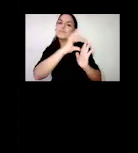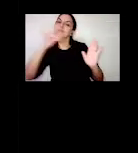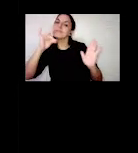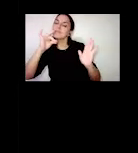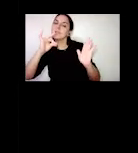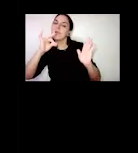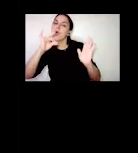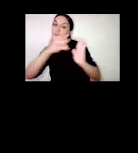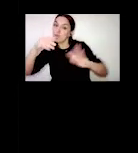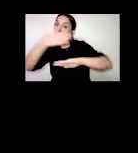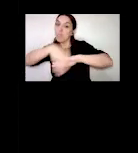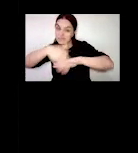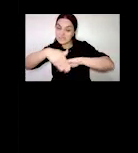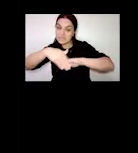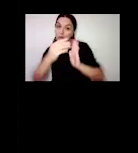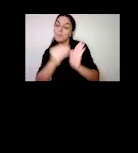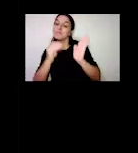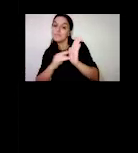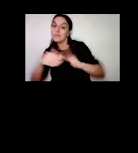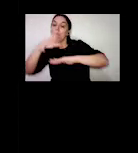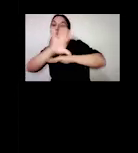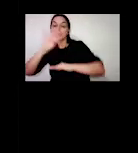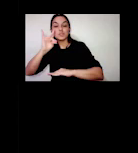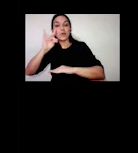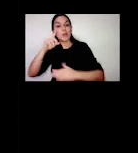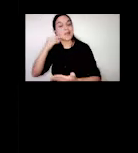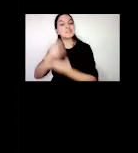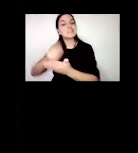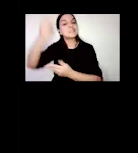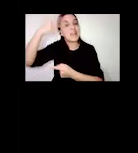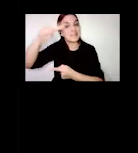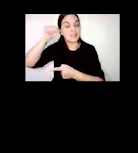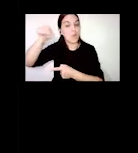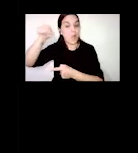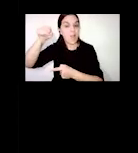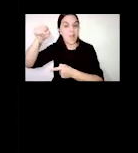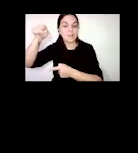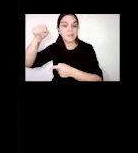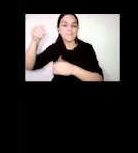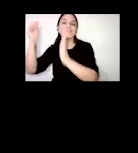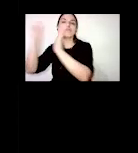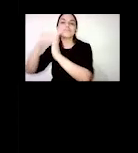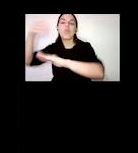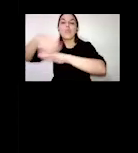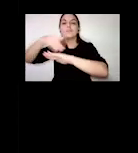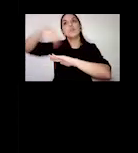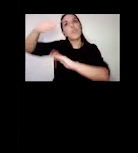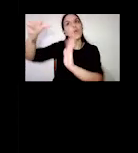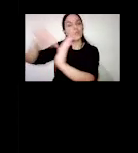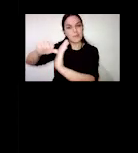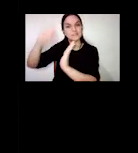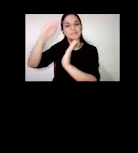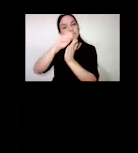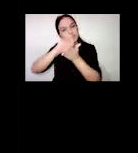domicilio, la opción residencia en el extranjero y ahí cargo el domicilio que tengo en el extranjero. Tengo